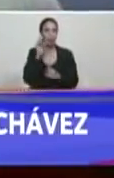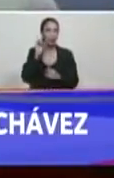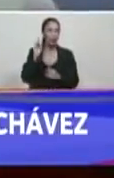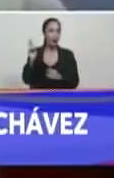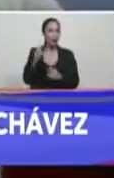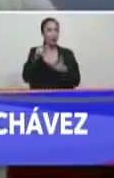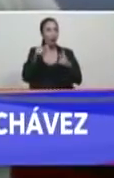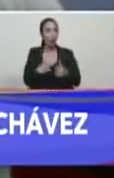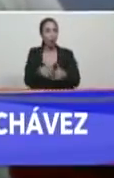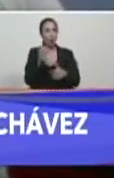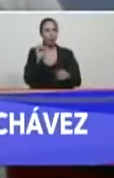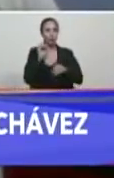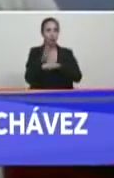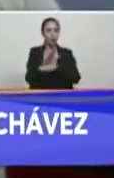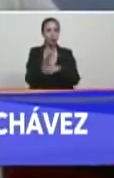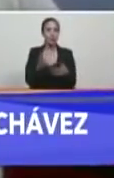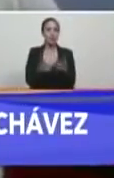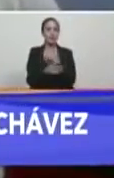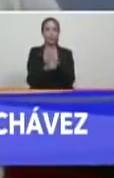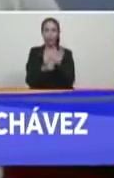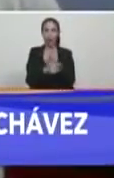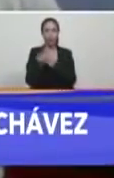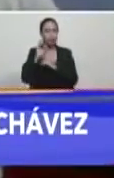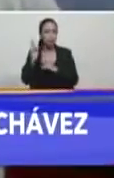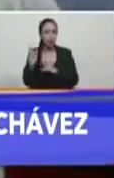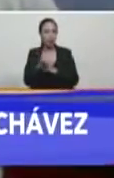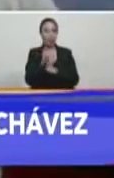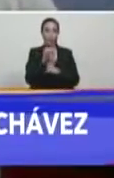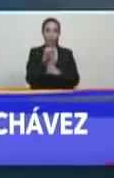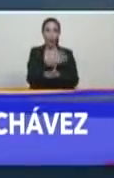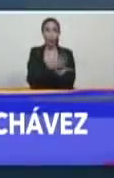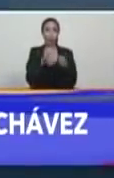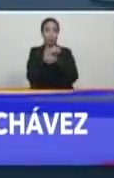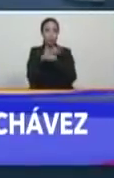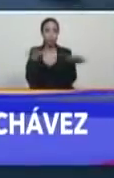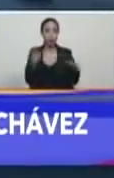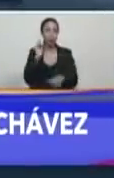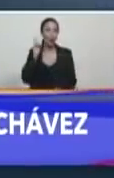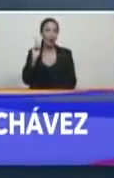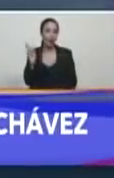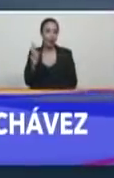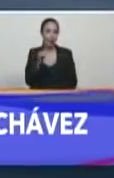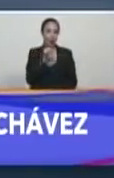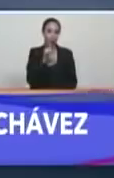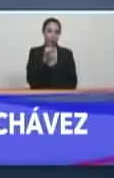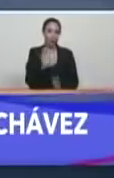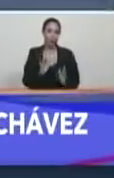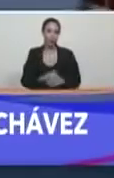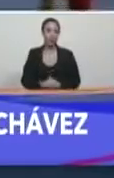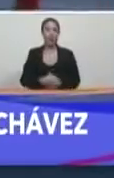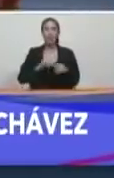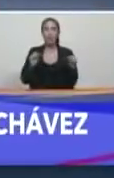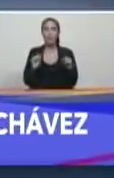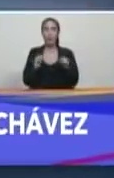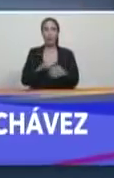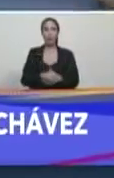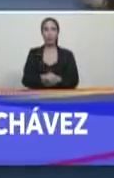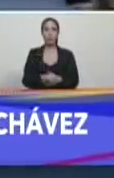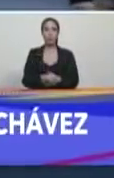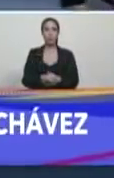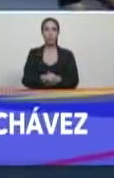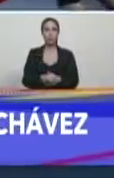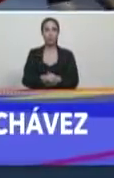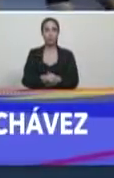al aire desde la base de misiones para darle información a todo el eje panamericano, sobre todo en materia de